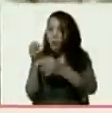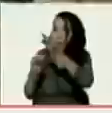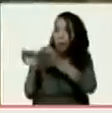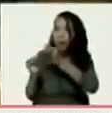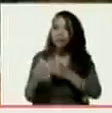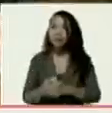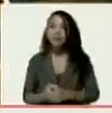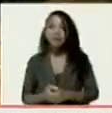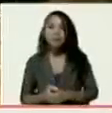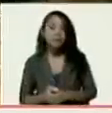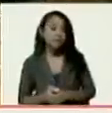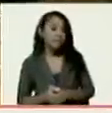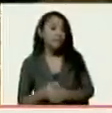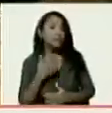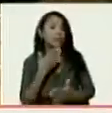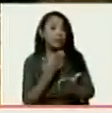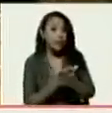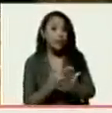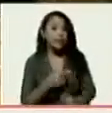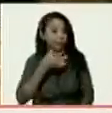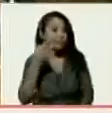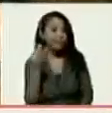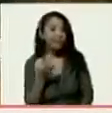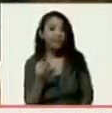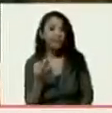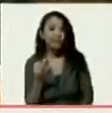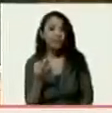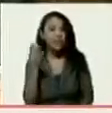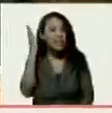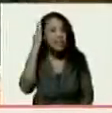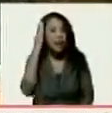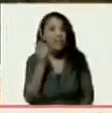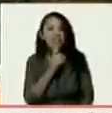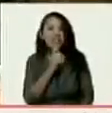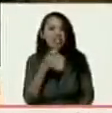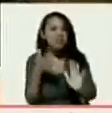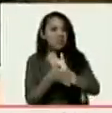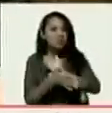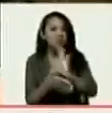Gracias. Bueno, en verdad, ¿sabes qué es difícil?